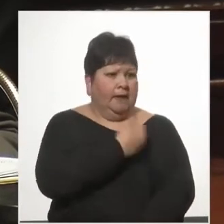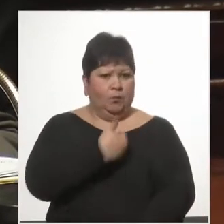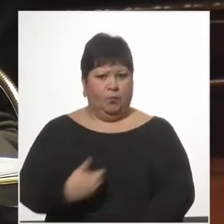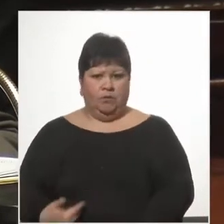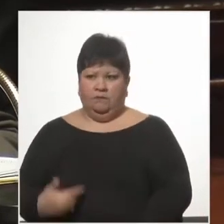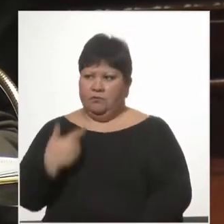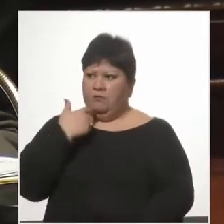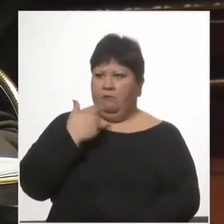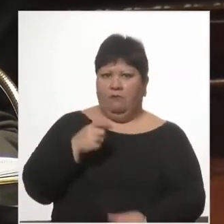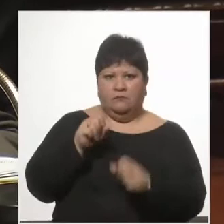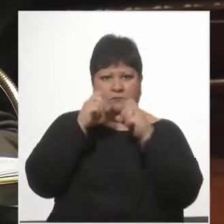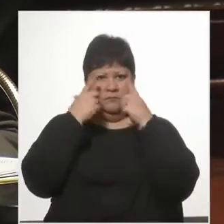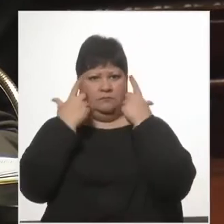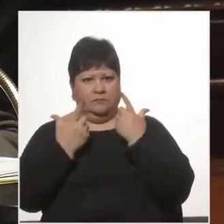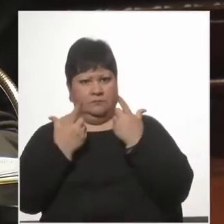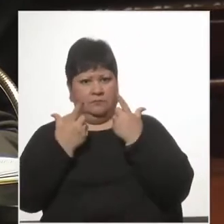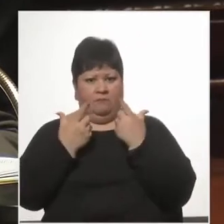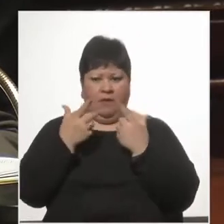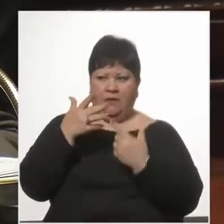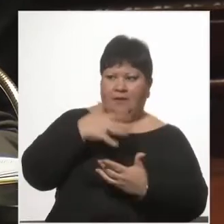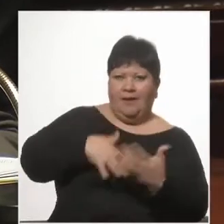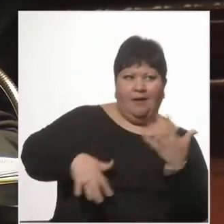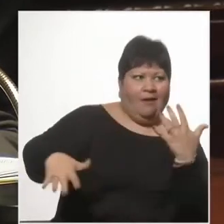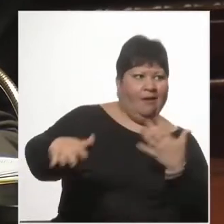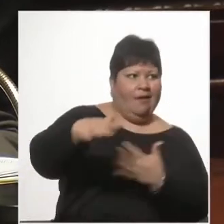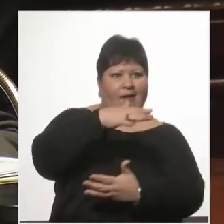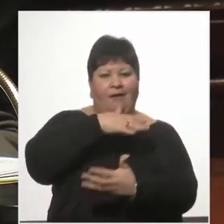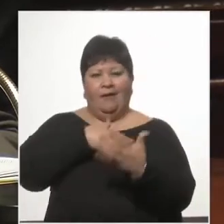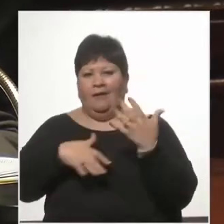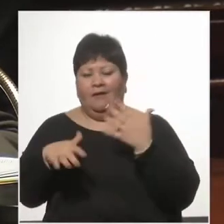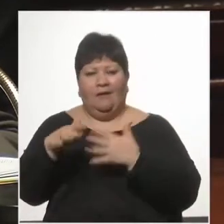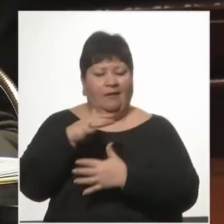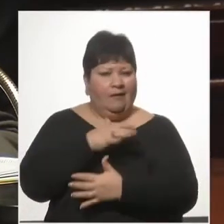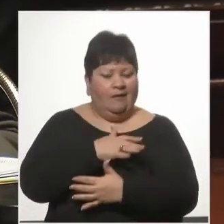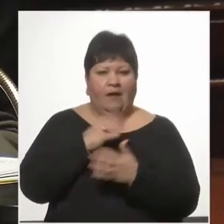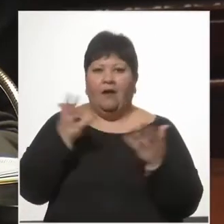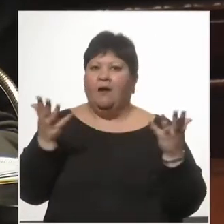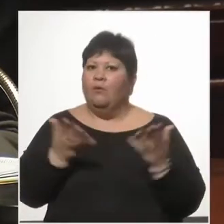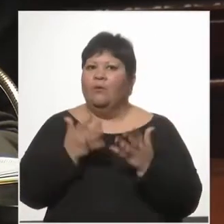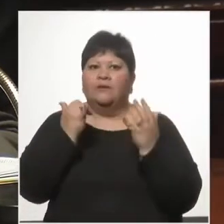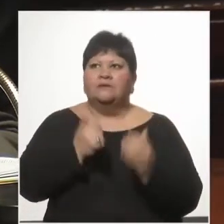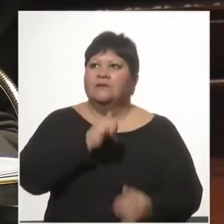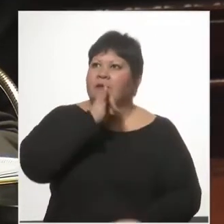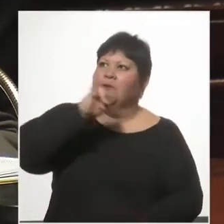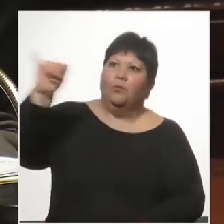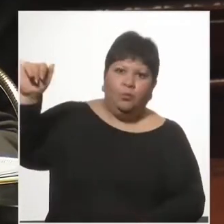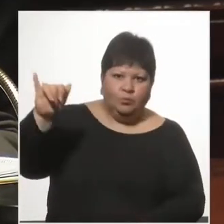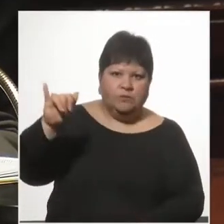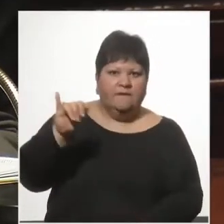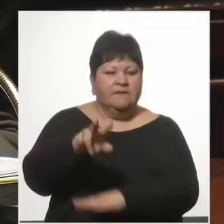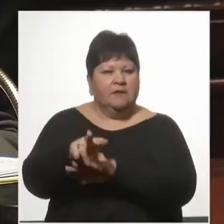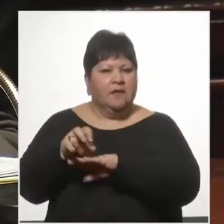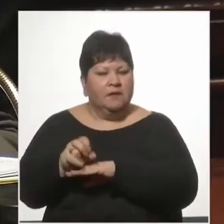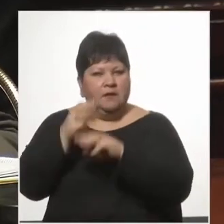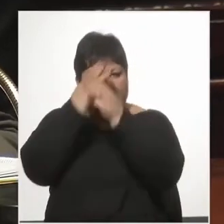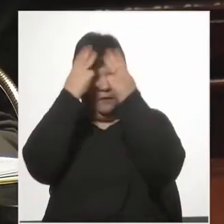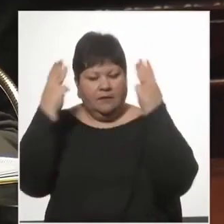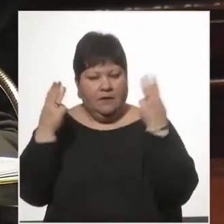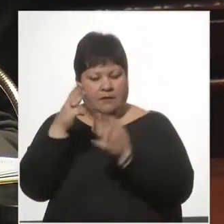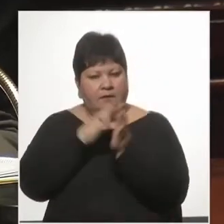sorprendido. Ante el escándalo, decide ahora sí hacer la denuncia a la Fiscalía General de la